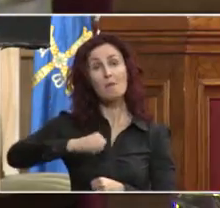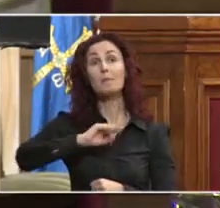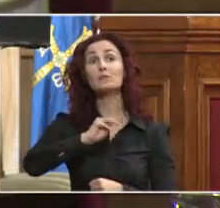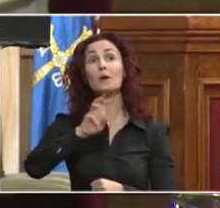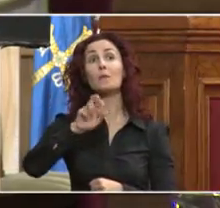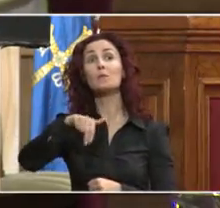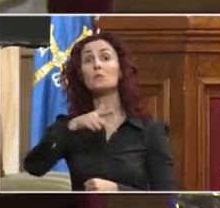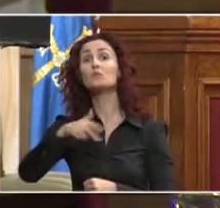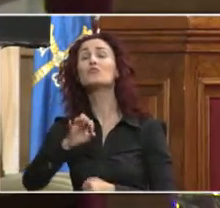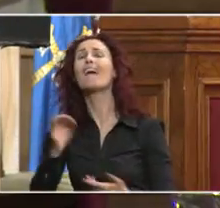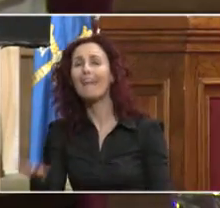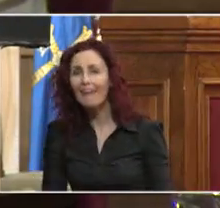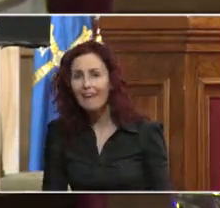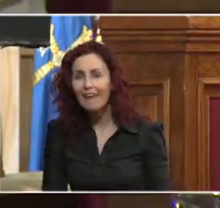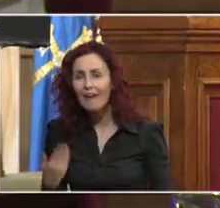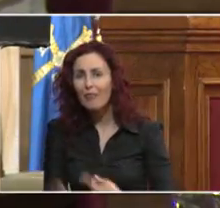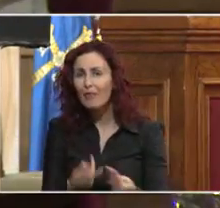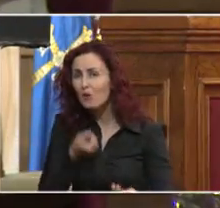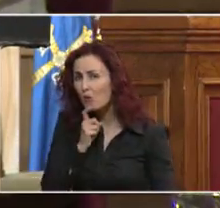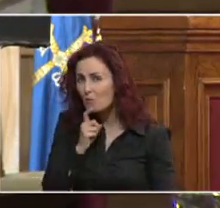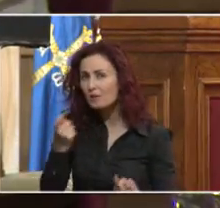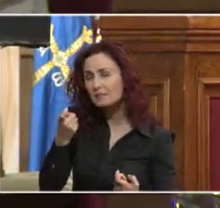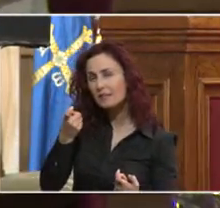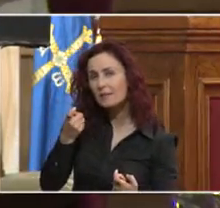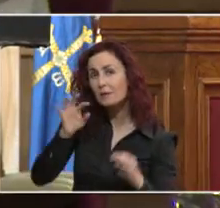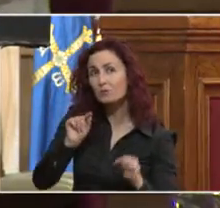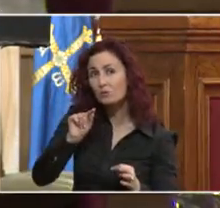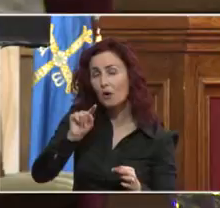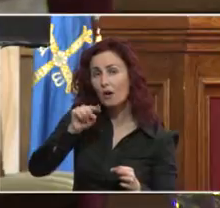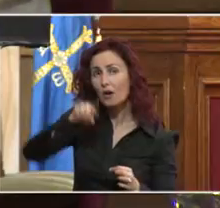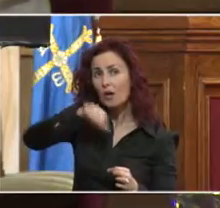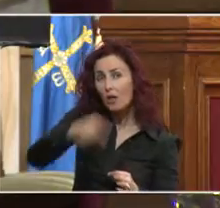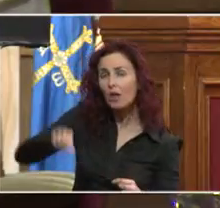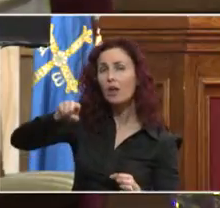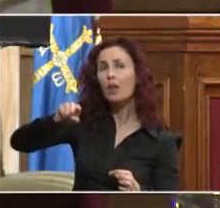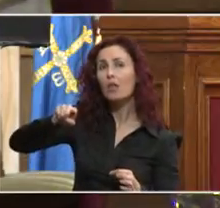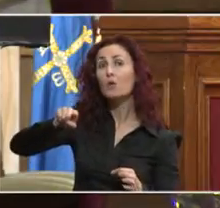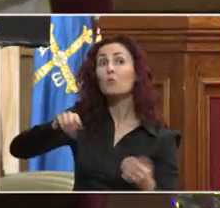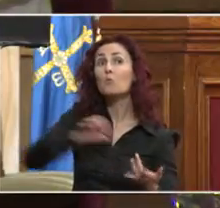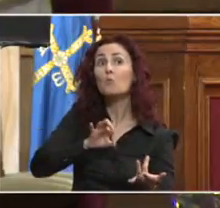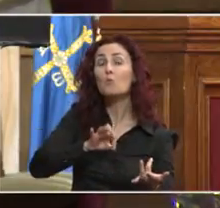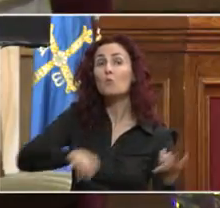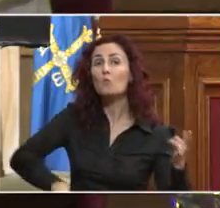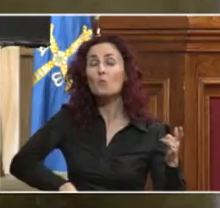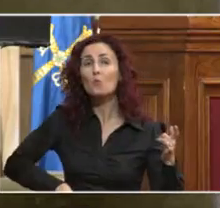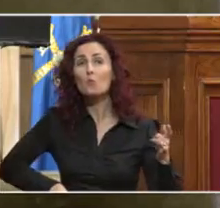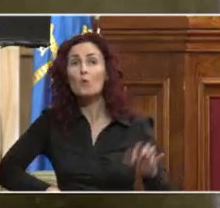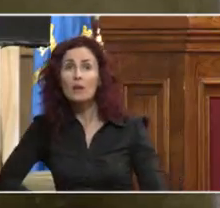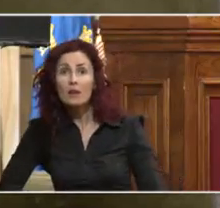Pucho, por ahí, ¿cómo se hace esto? ¿En qué clave se pone? ¿Qué instrumento corresponde? Y demás, ¿no? Sobre